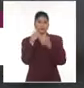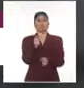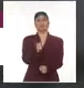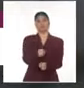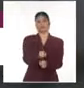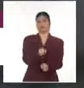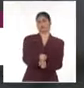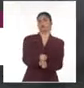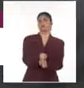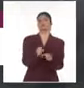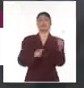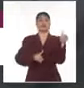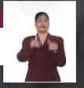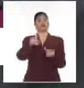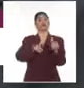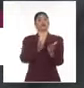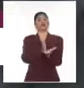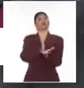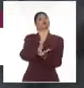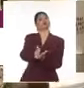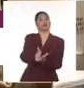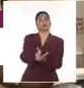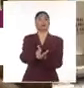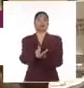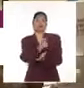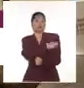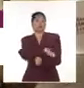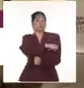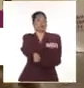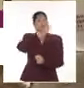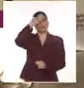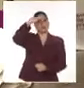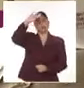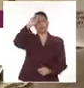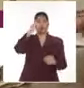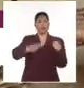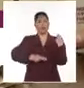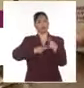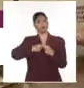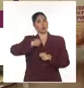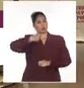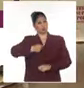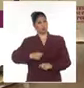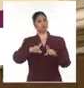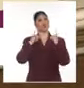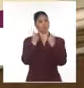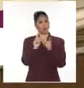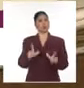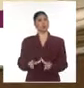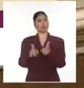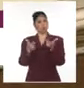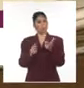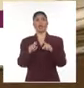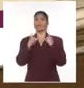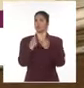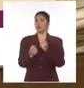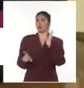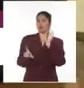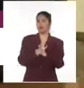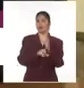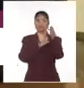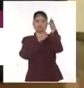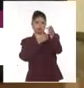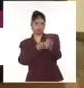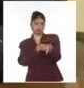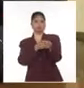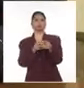la participación directa de la ciudadanía en la justicia judicial. El pueblo cubano históricamente yo creo que